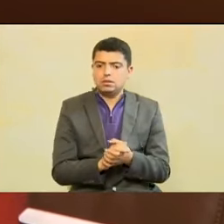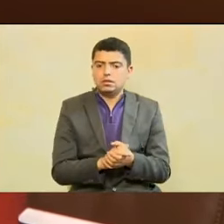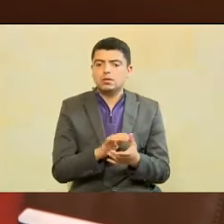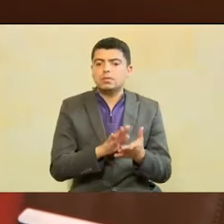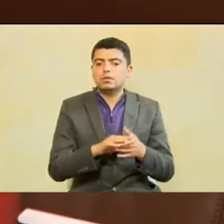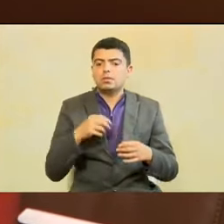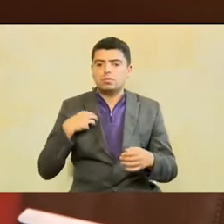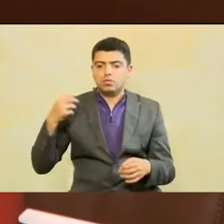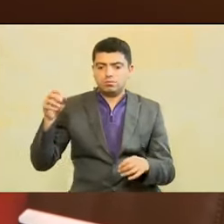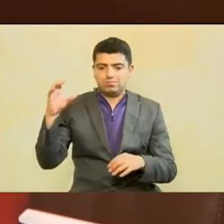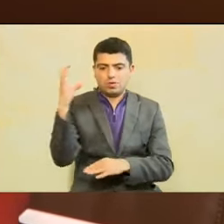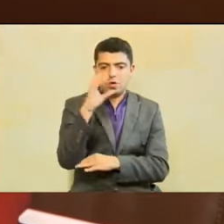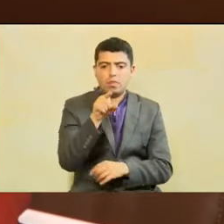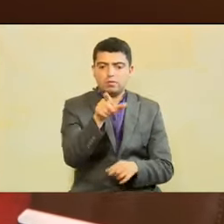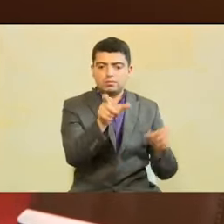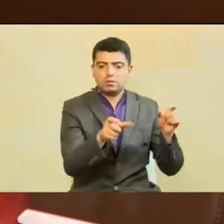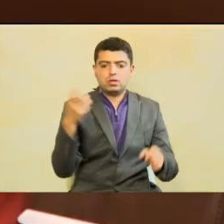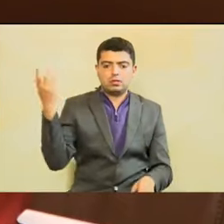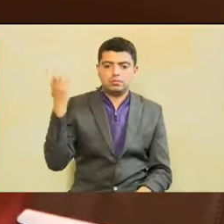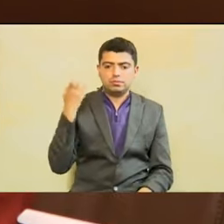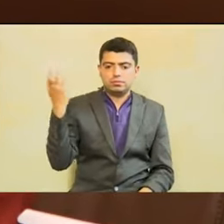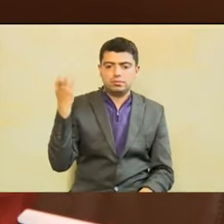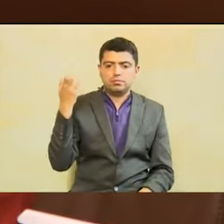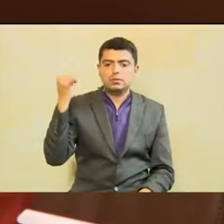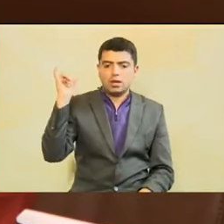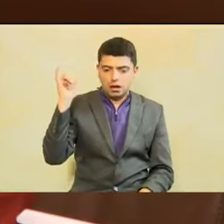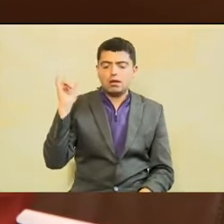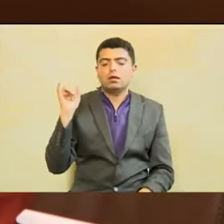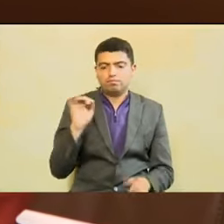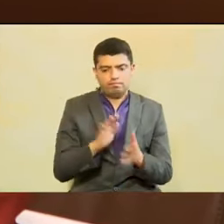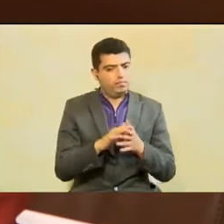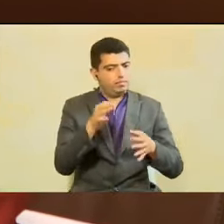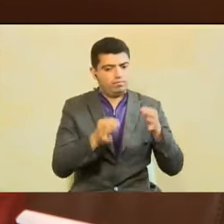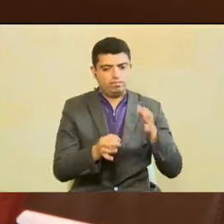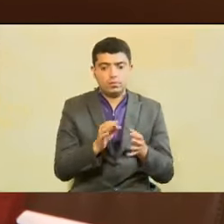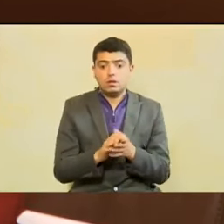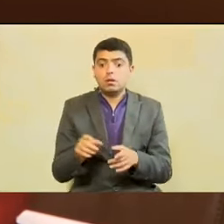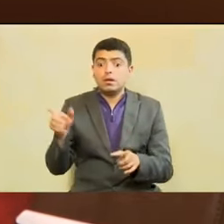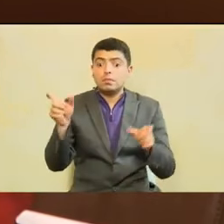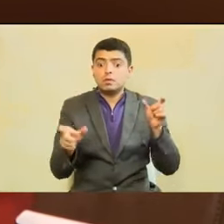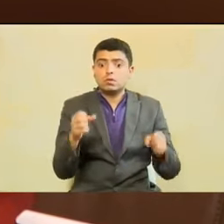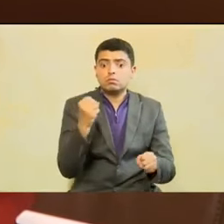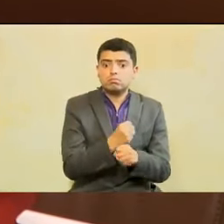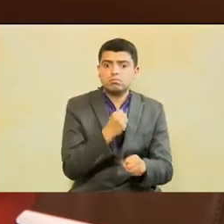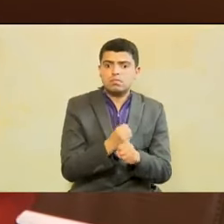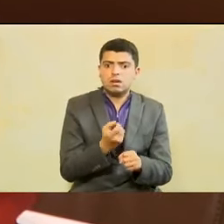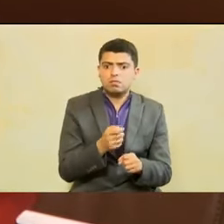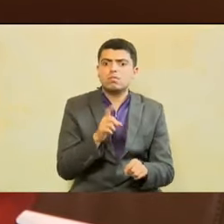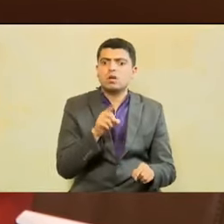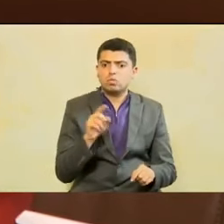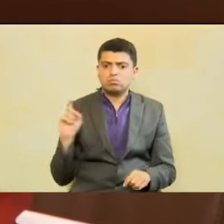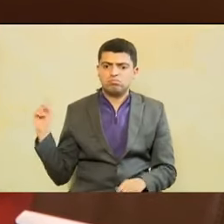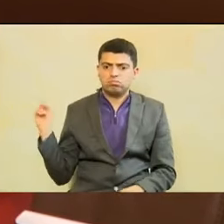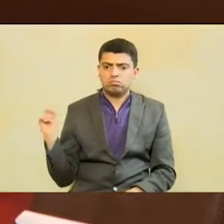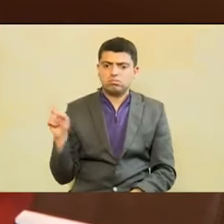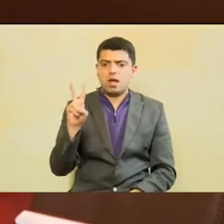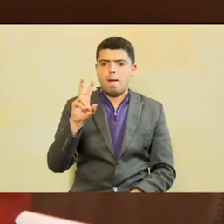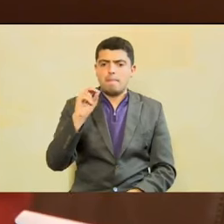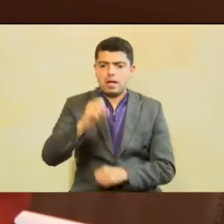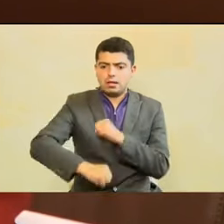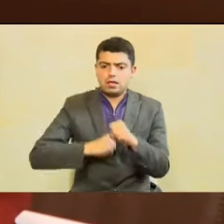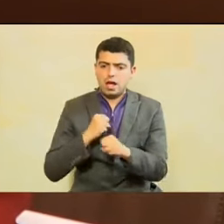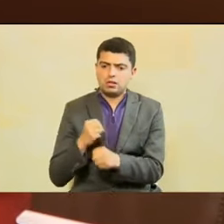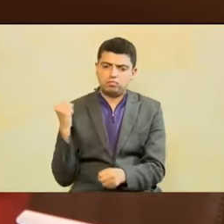pensionados de este país con las personas que trabajaron más de 20 años y